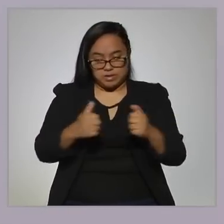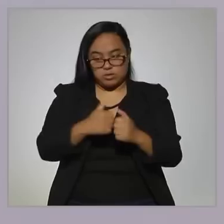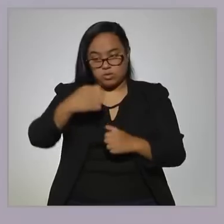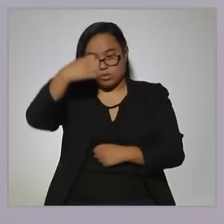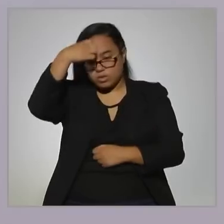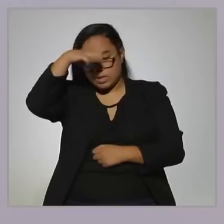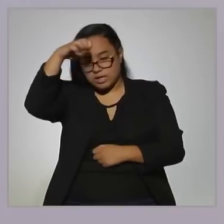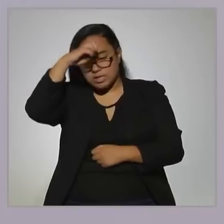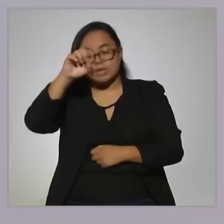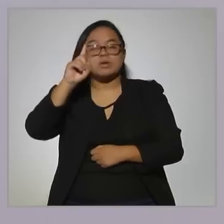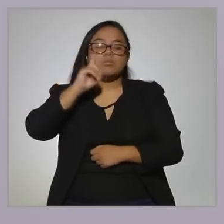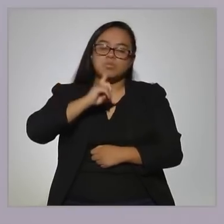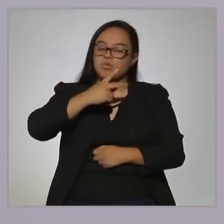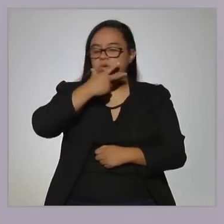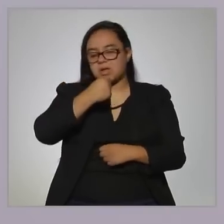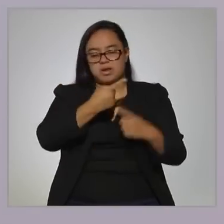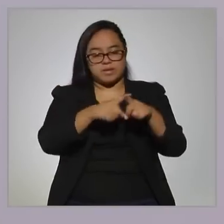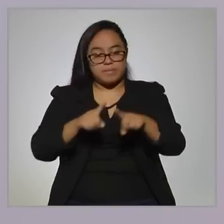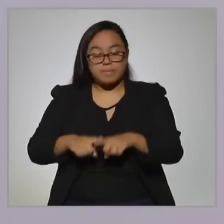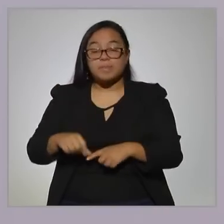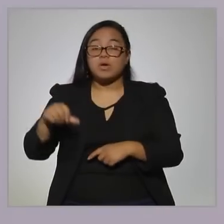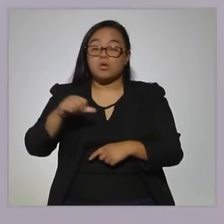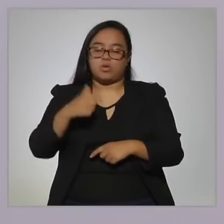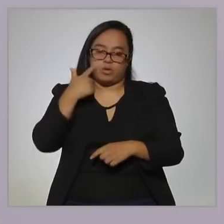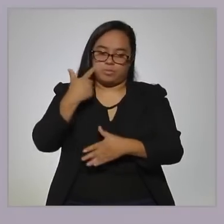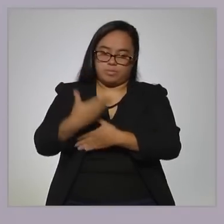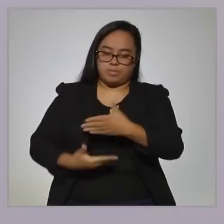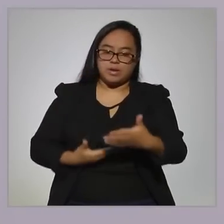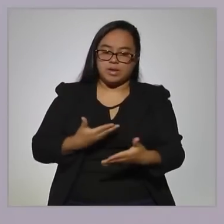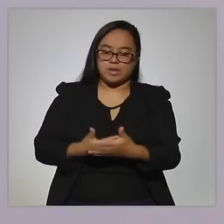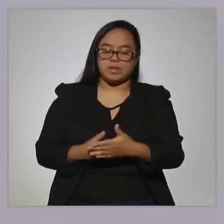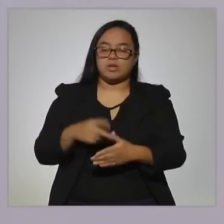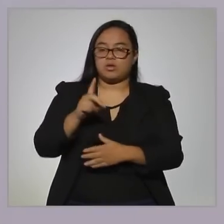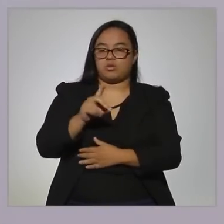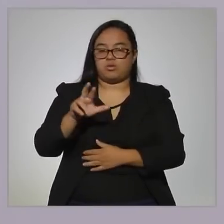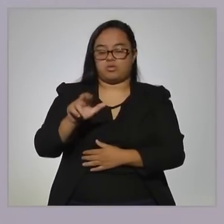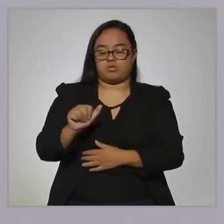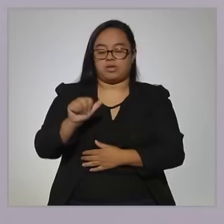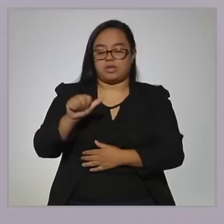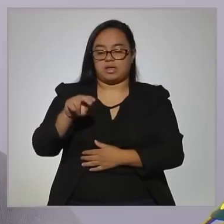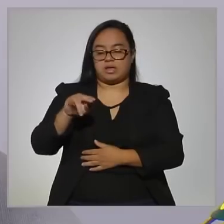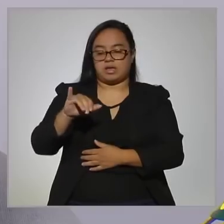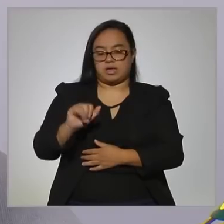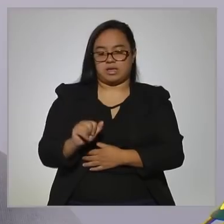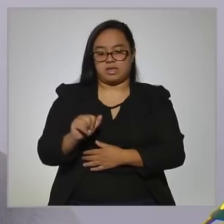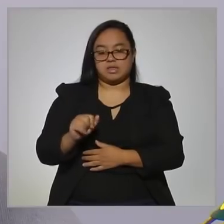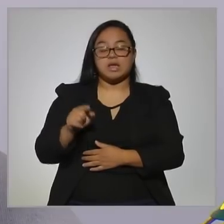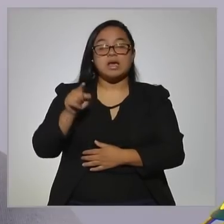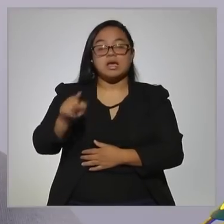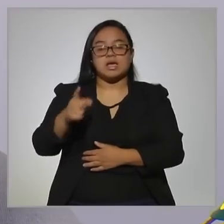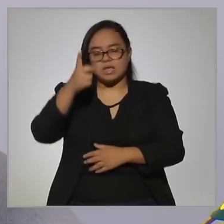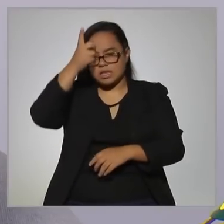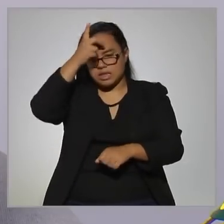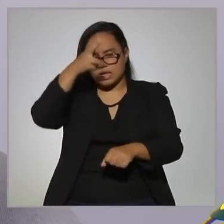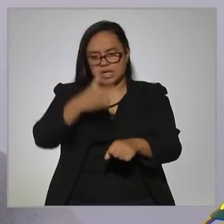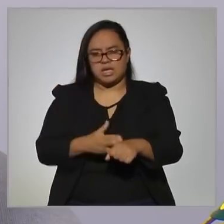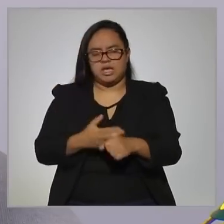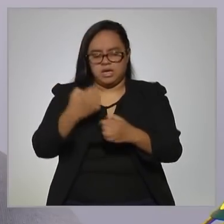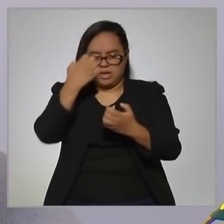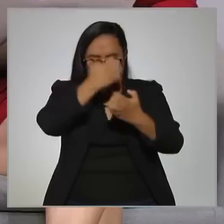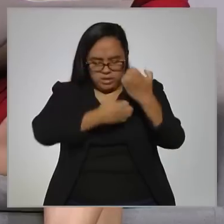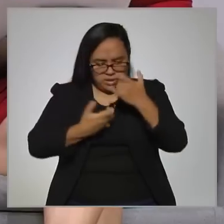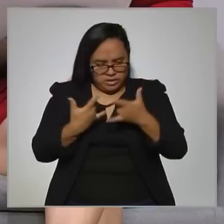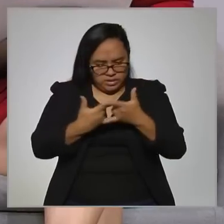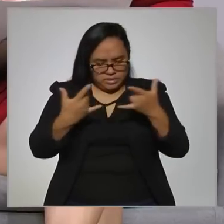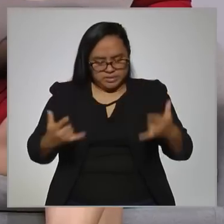de expertos, y me da mucho gusto presentarles a la doctora Ania González Torres. Ella es de la Dirección de Estudios